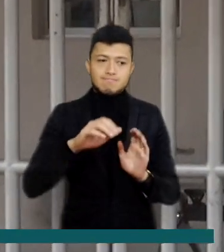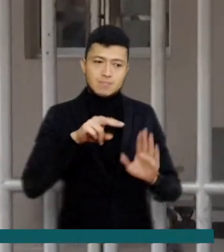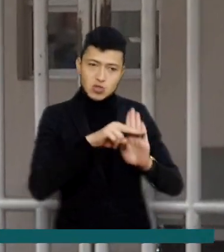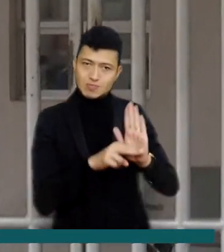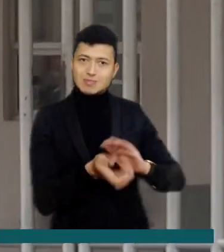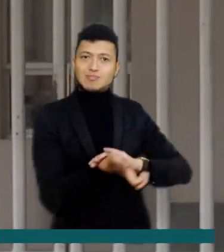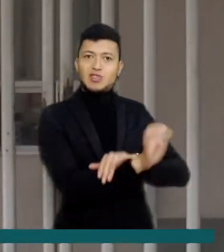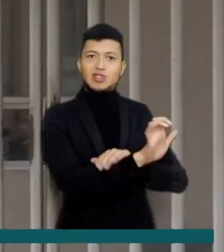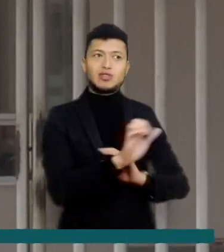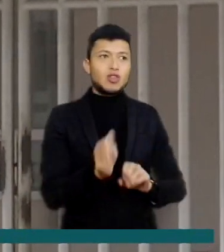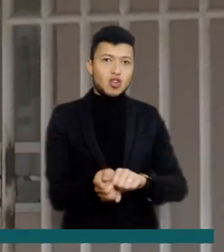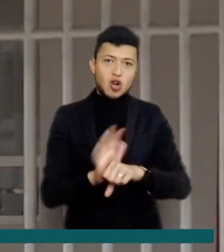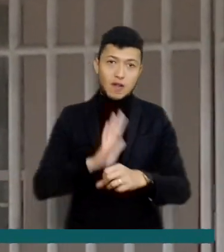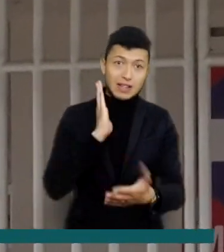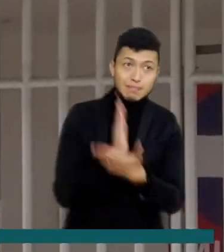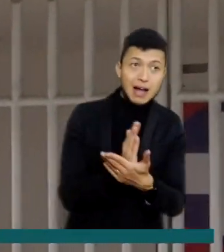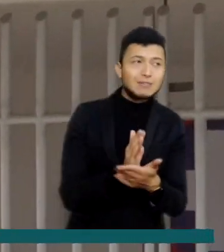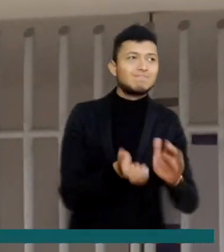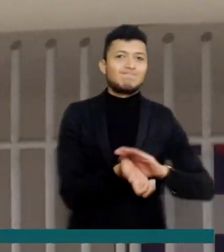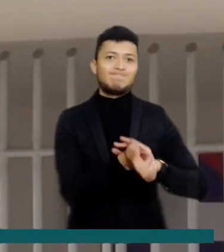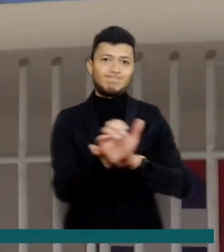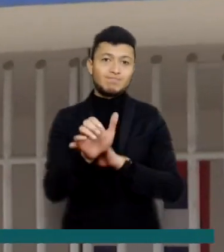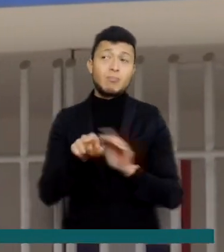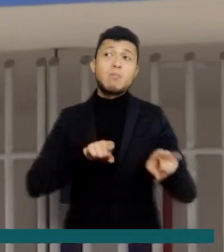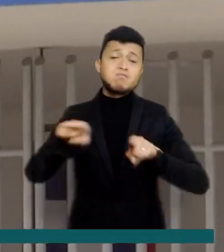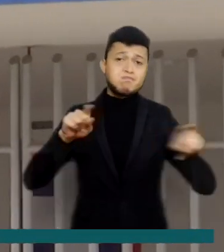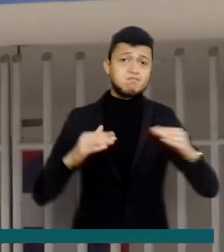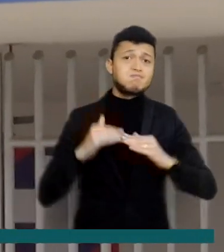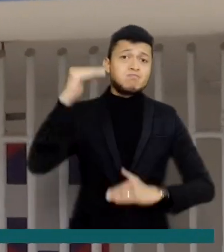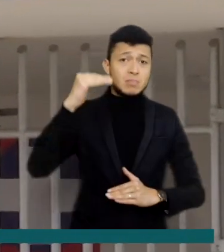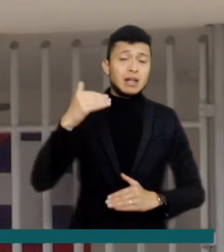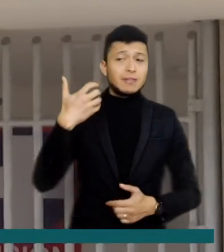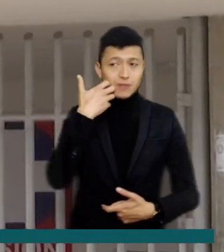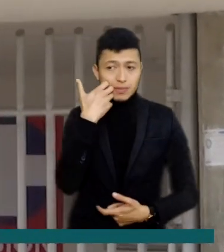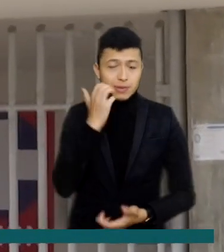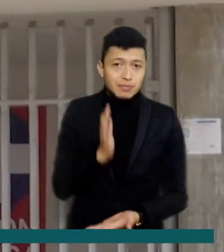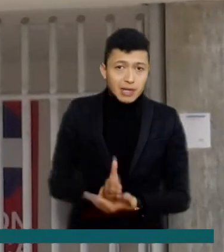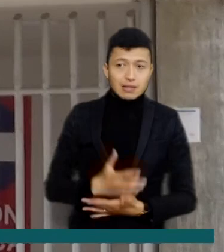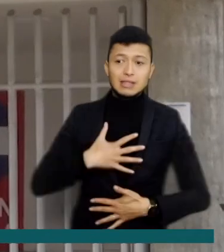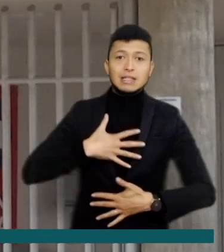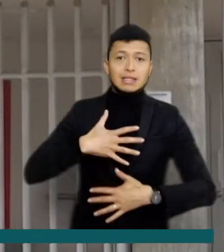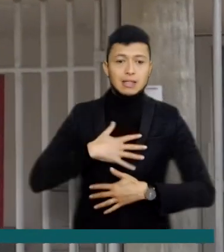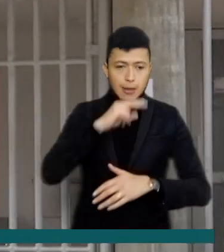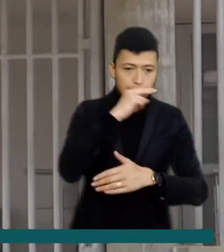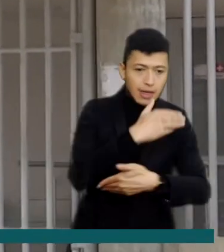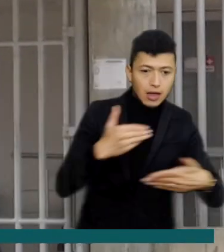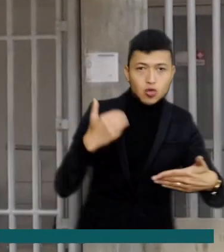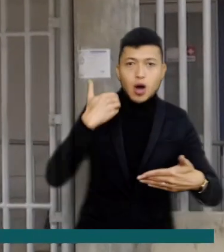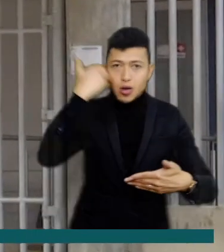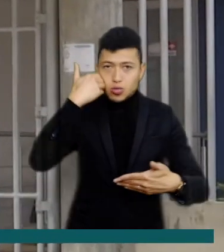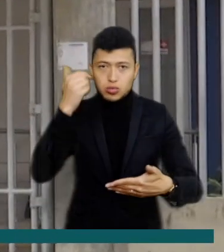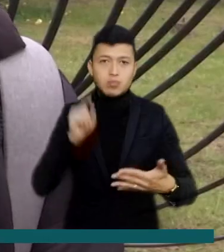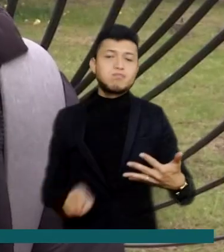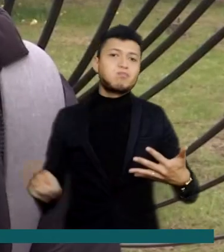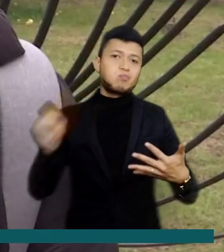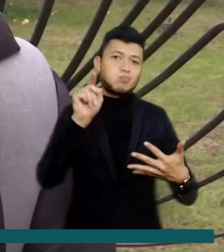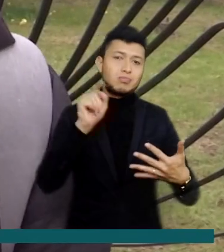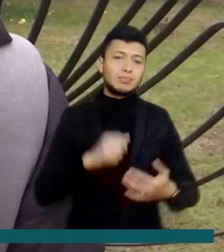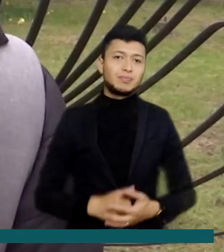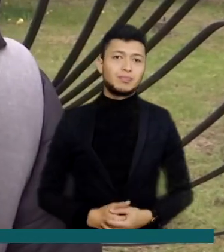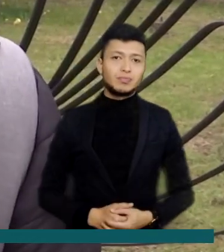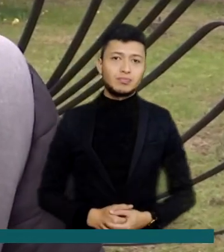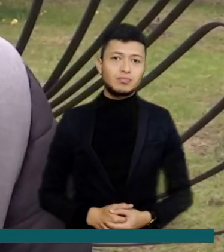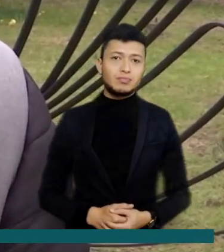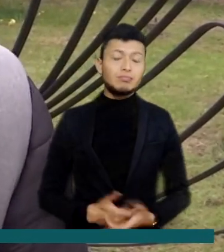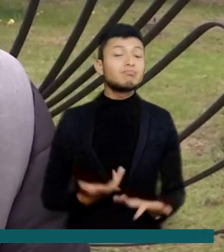protección en contra del coronavirus, pues se han incrementado las afecciones respiratorias tanto en niños como adultos. De acuerdo,